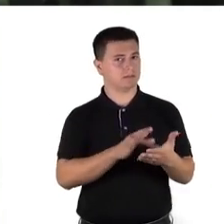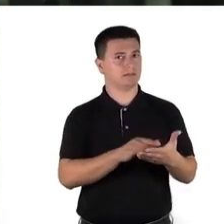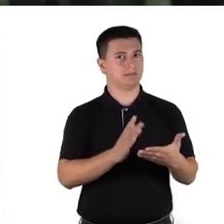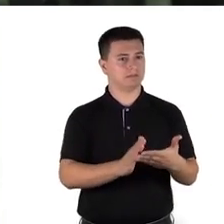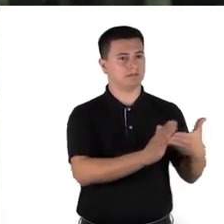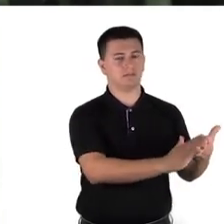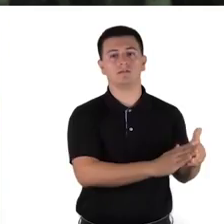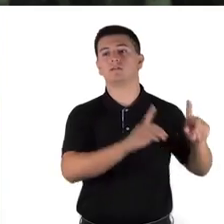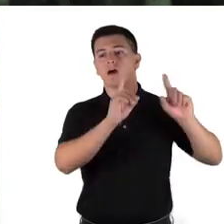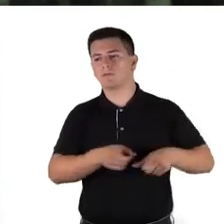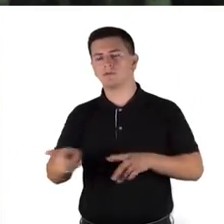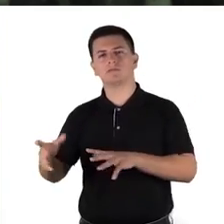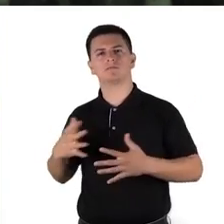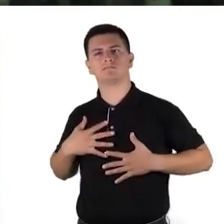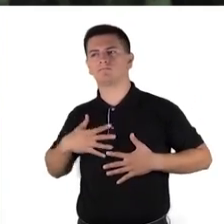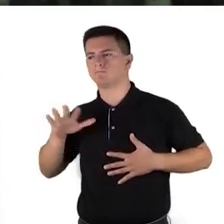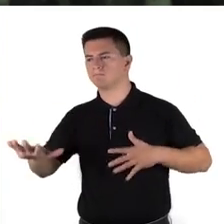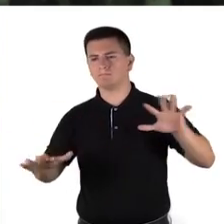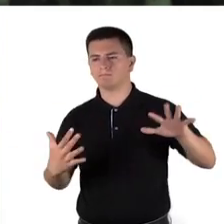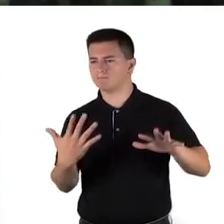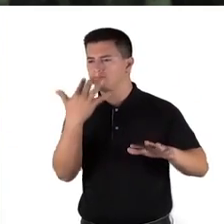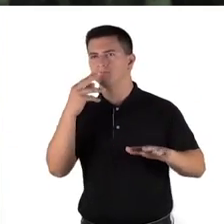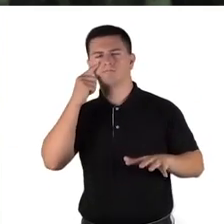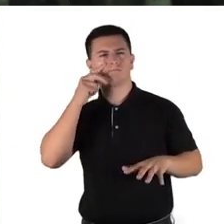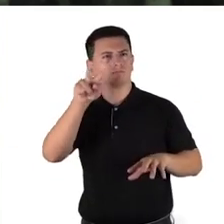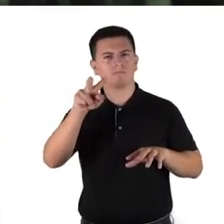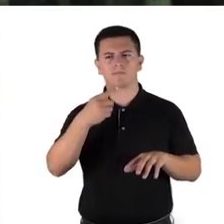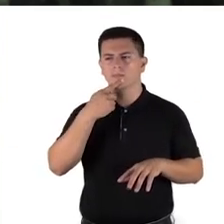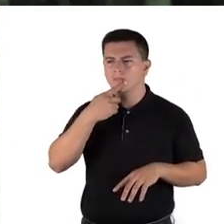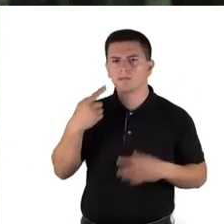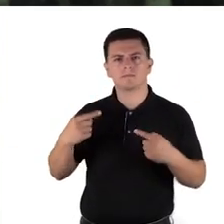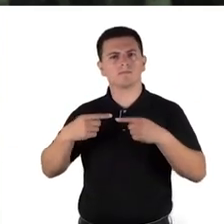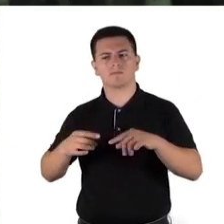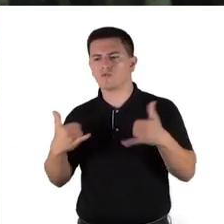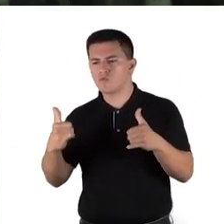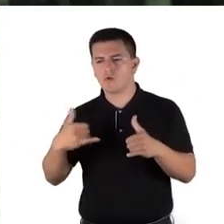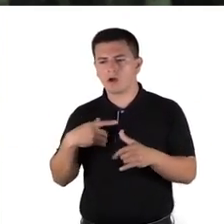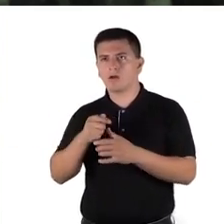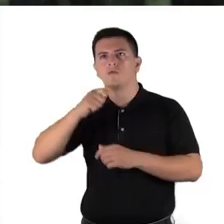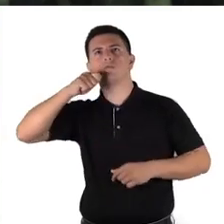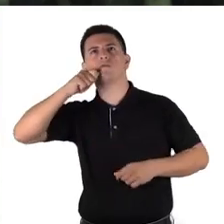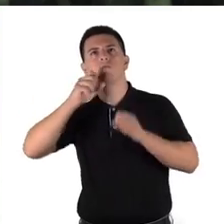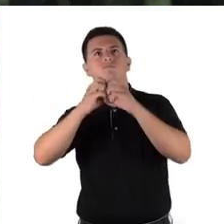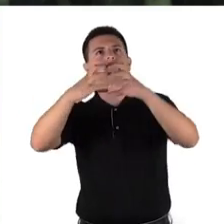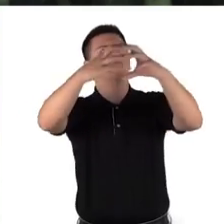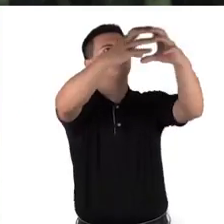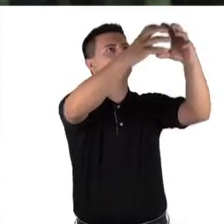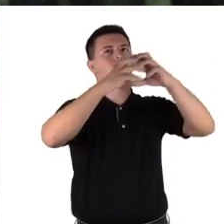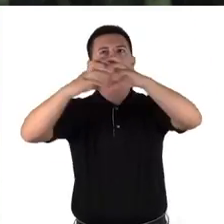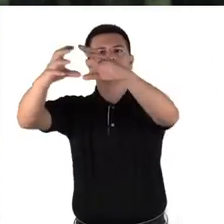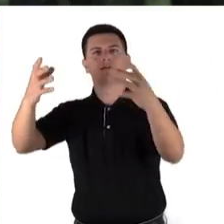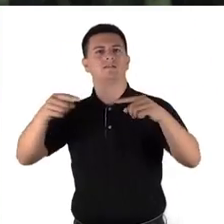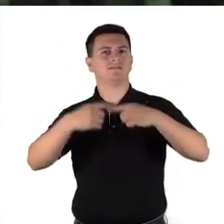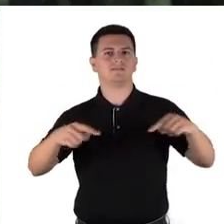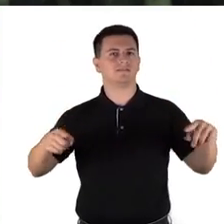esos aprendizajes podemos darle valor, pero también a lo otro, a lo que es más corpóreo, más de los sentidos, el tacto, la vista, el gusto, no